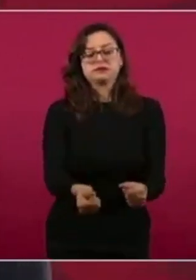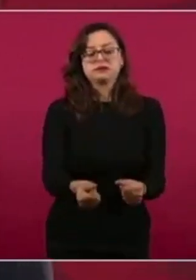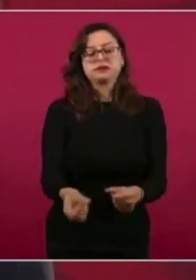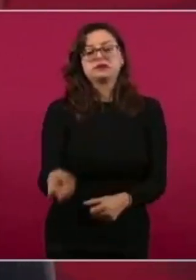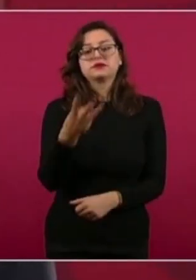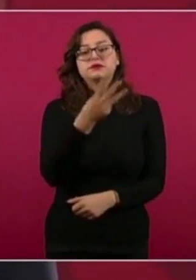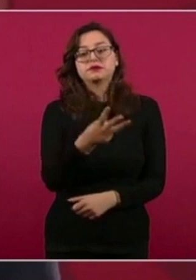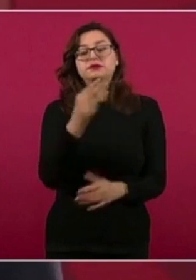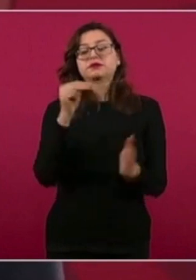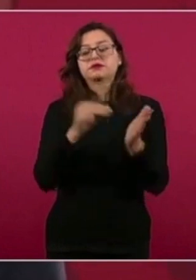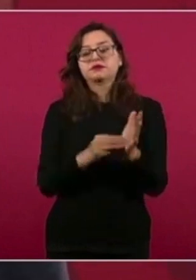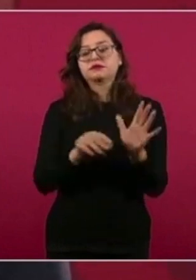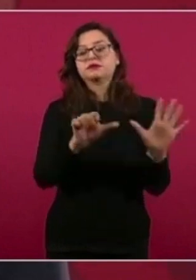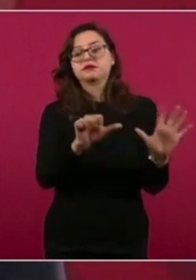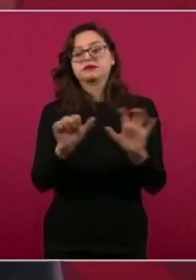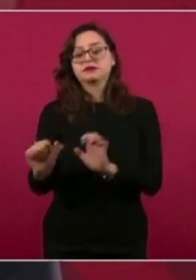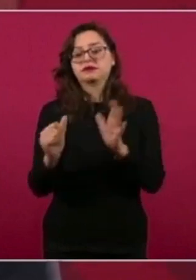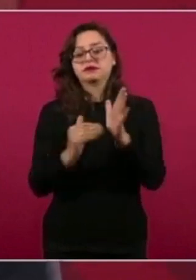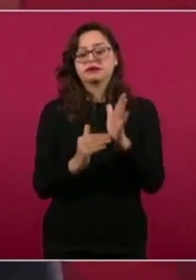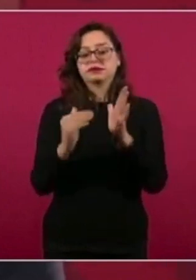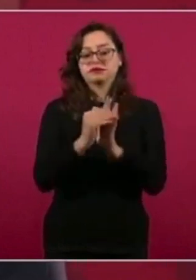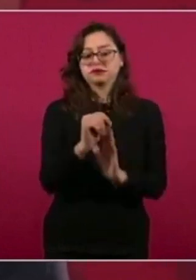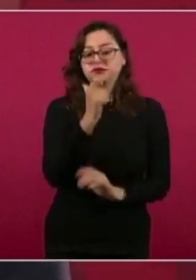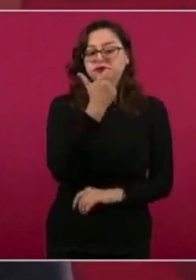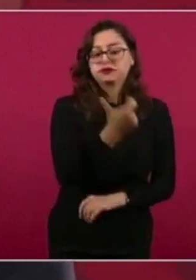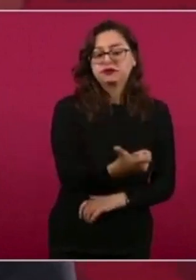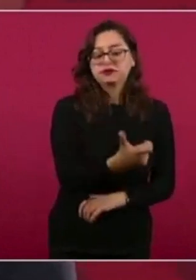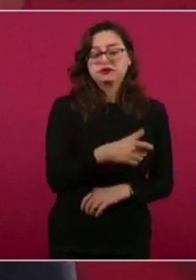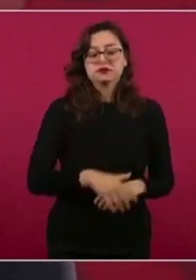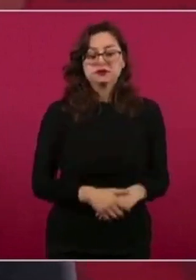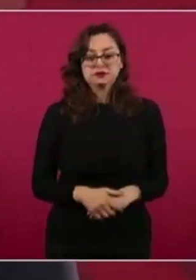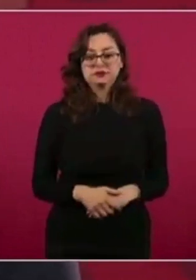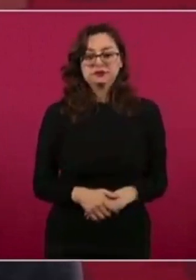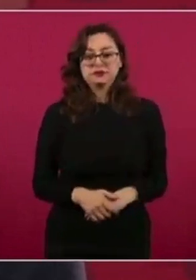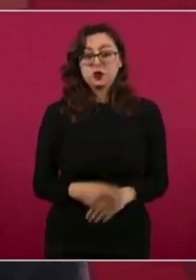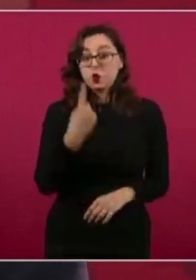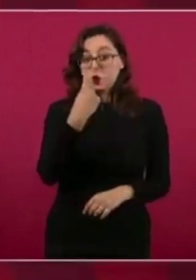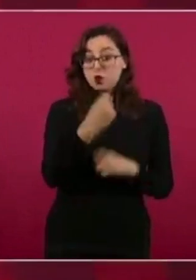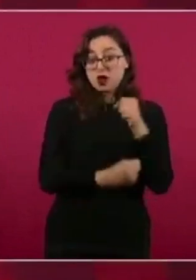3,600 millones de pesos y nosotros